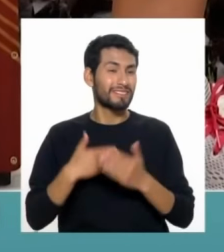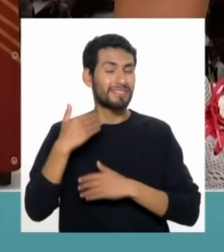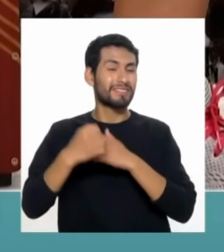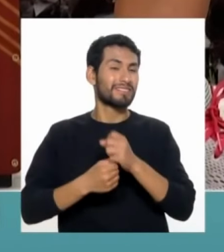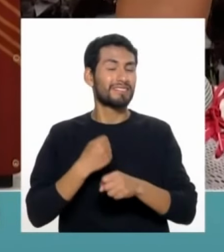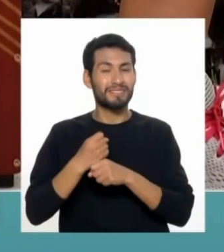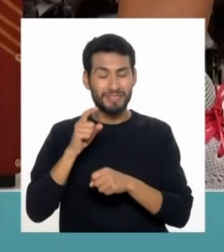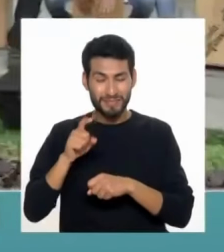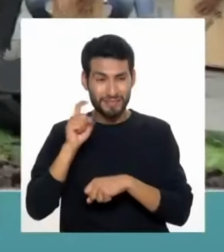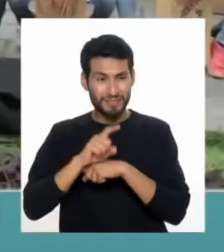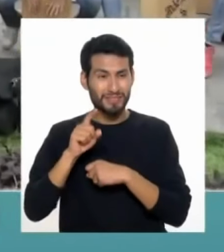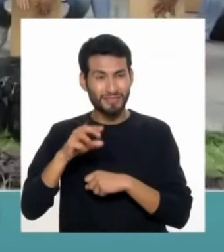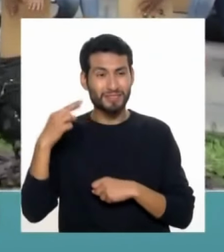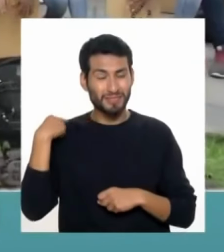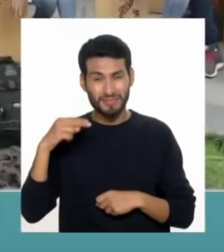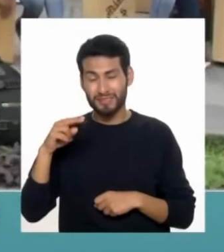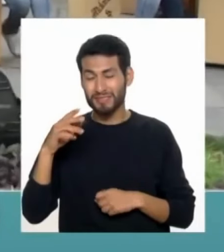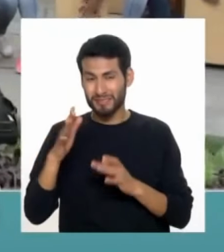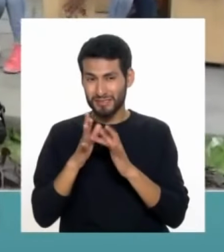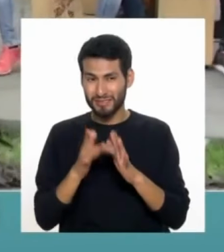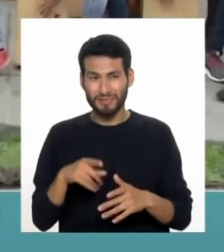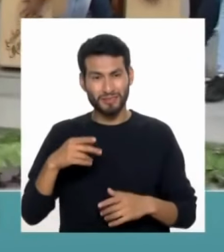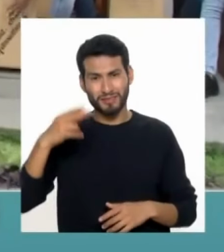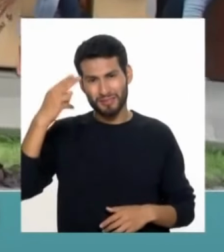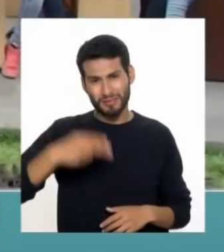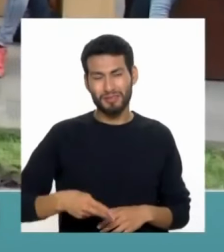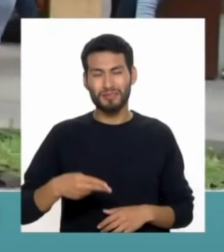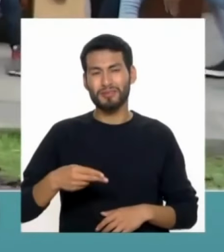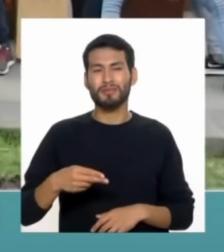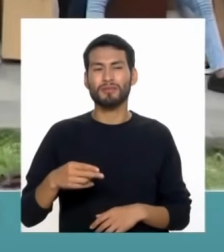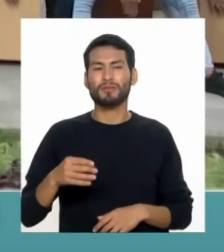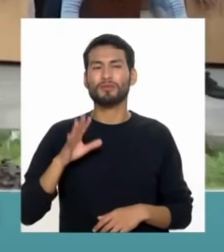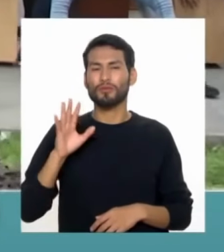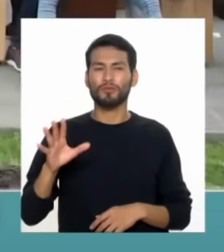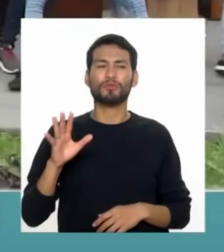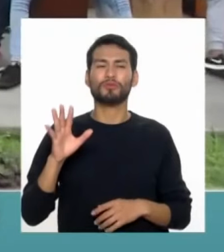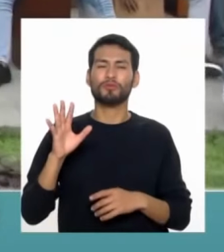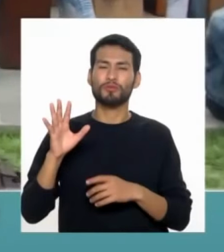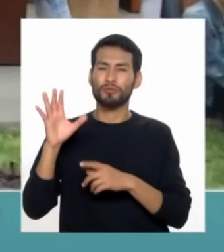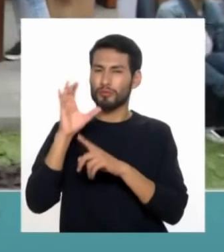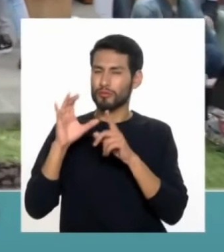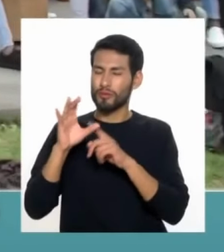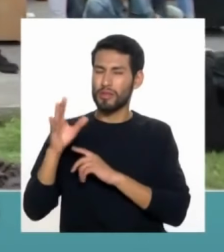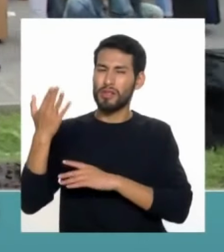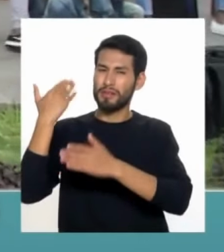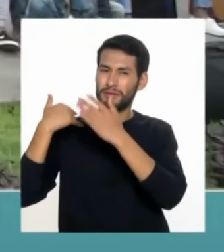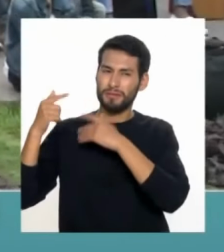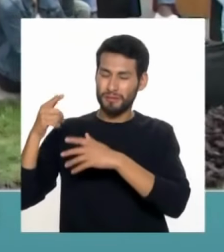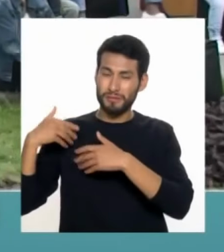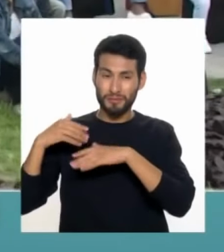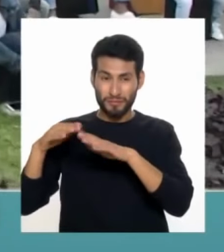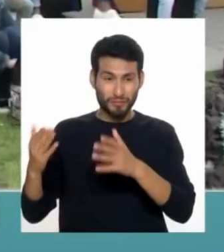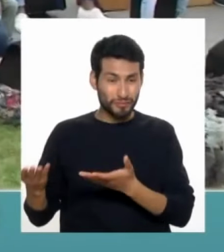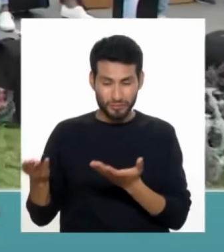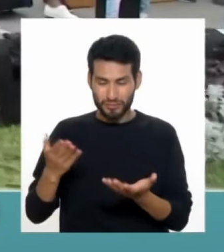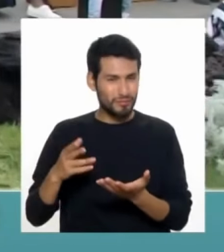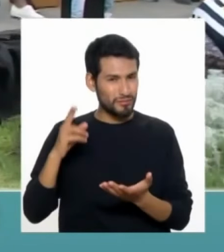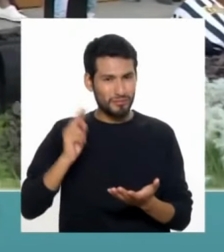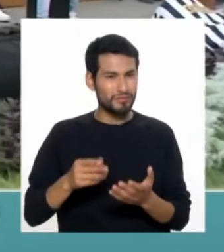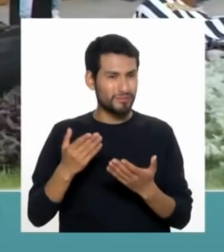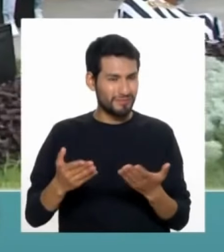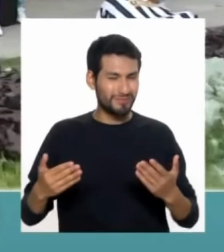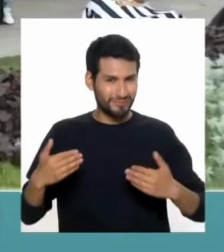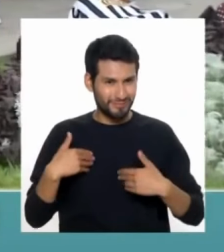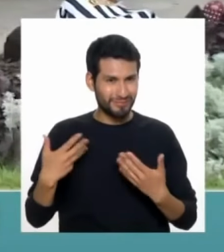querían inculcarle la religión cristiana a ellos, pues prohibieron el uso de sus tambores que ellos trajeron en sus maletas, bueno, en sus